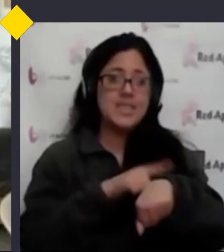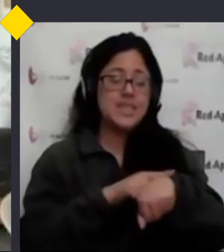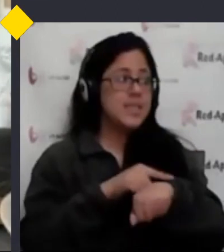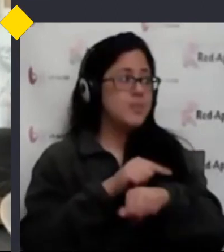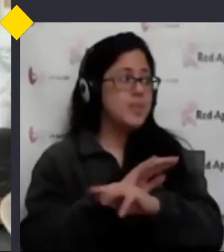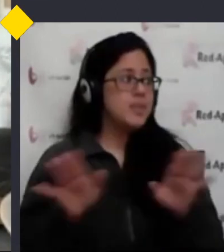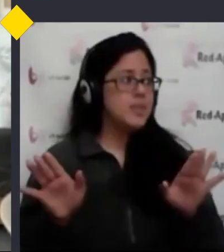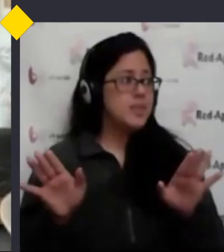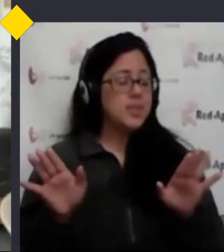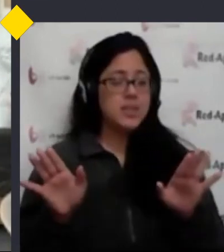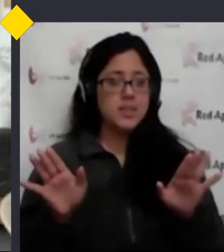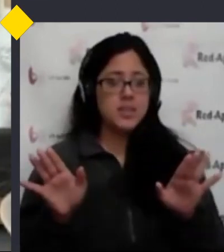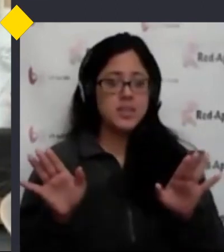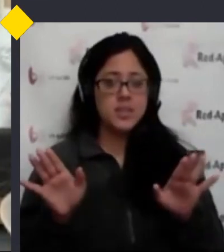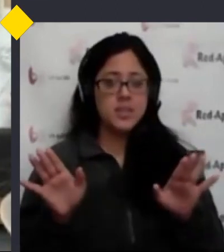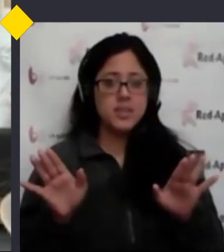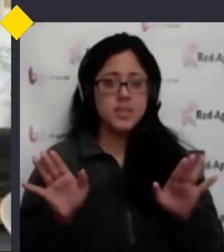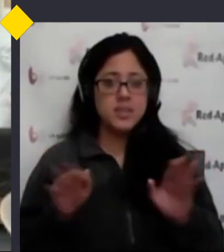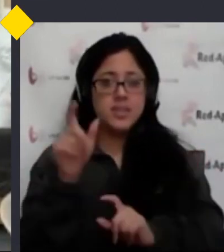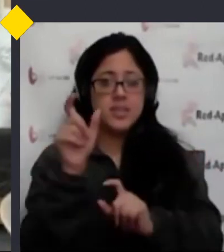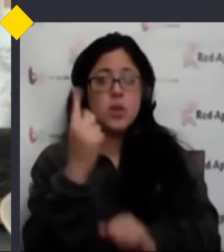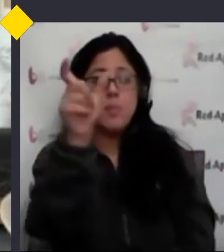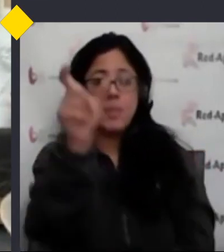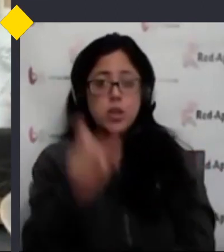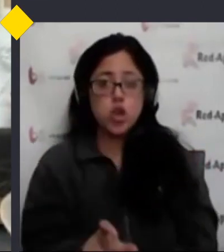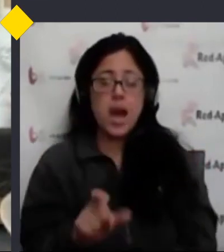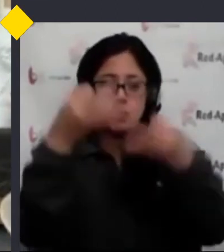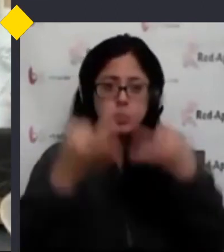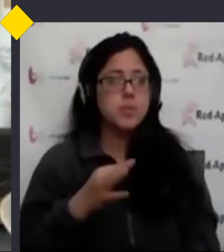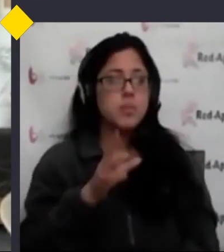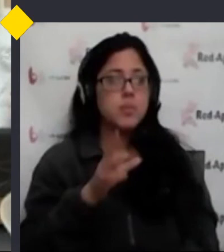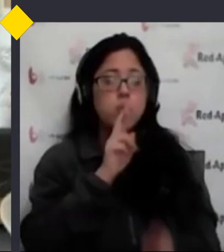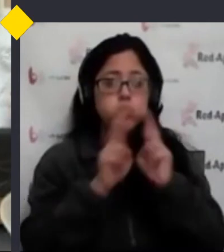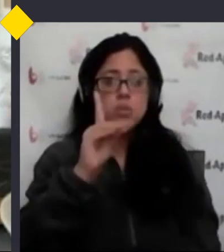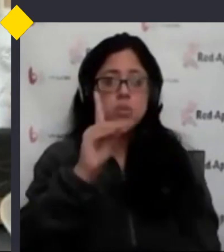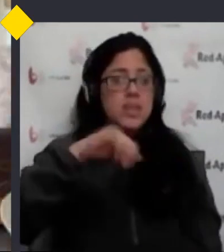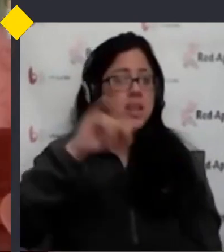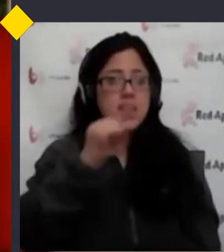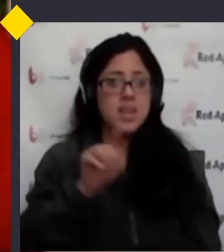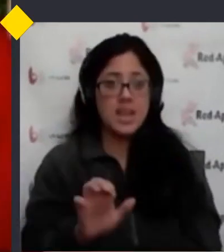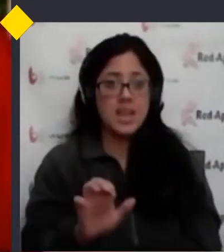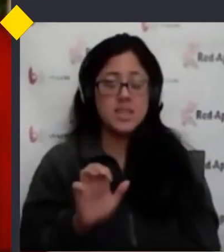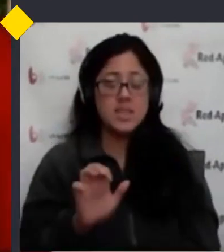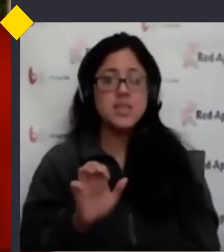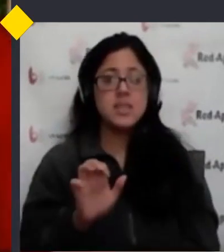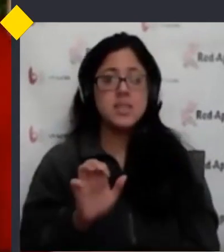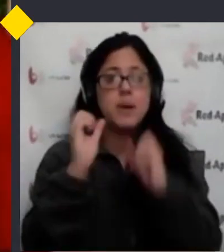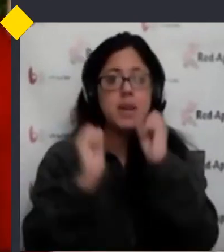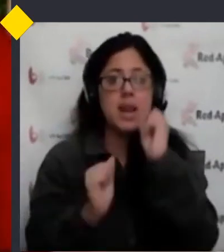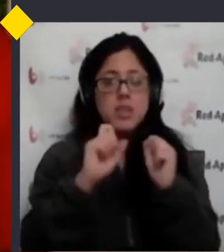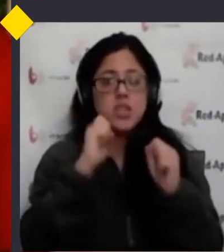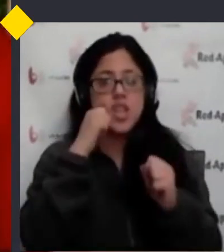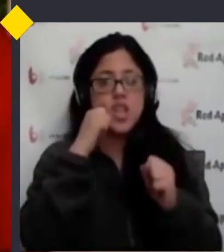creo que la persona pertinente para contestarla es Denise, porque es una pregunta para las empresas, ¿ya? Dice, las empresas están